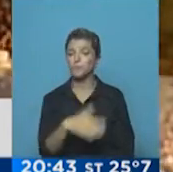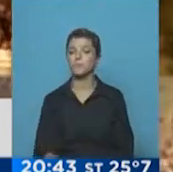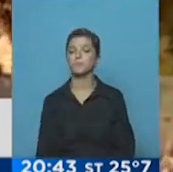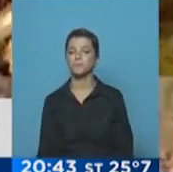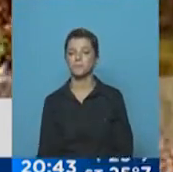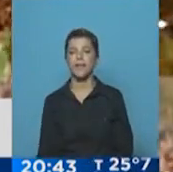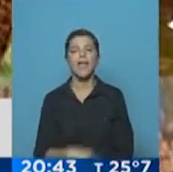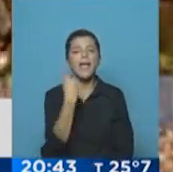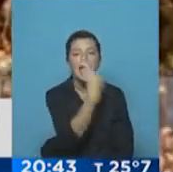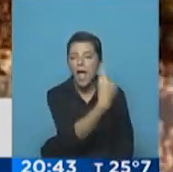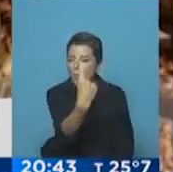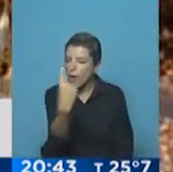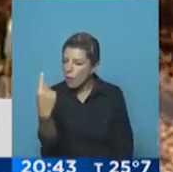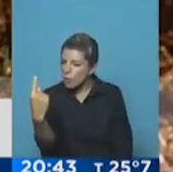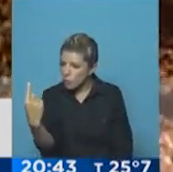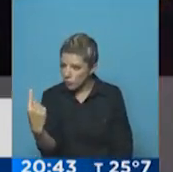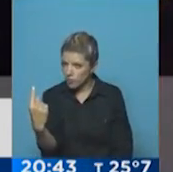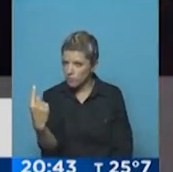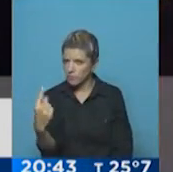que cada uno de ustedes,